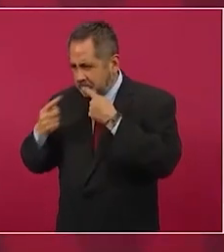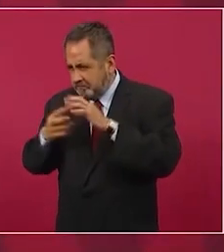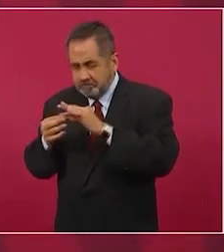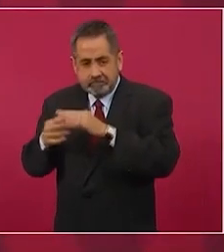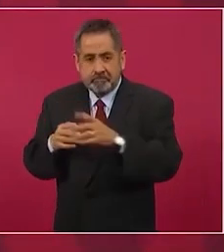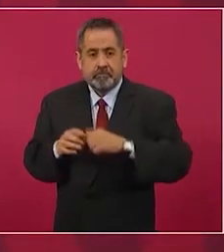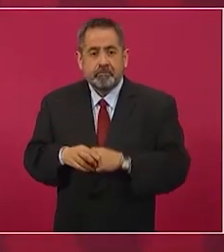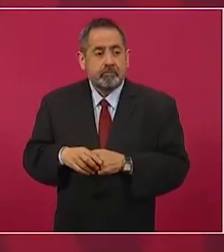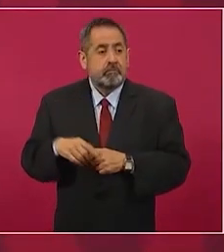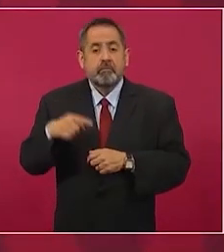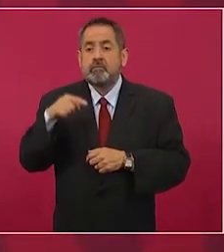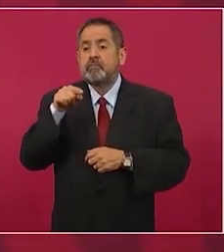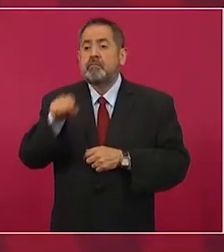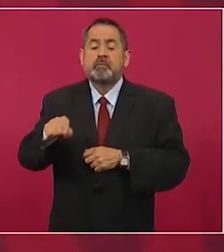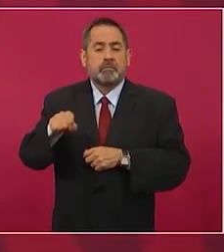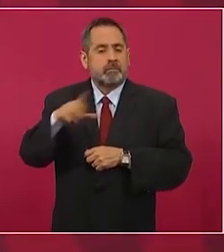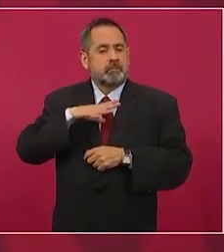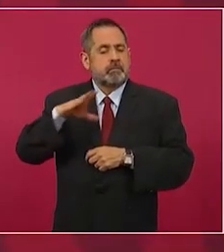hubo un desfile